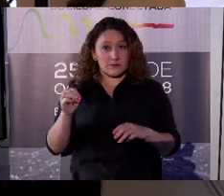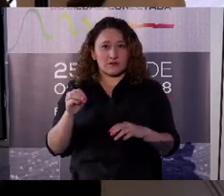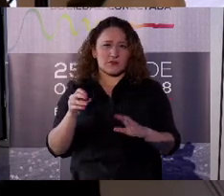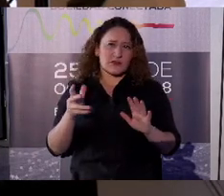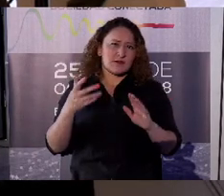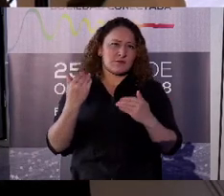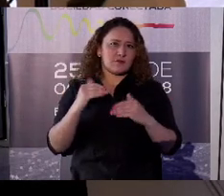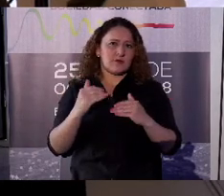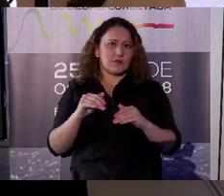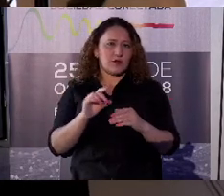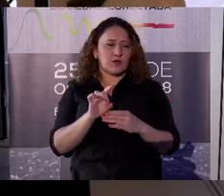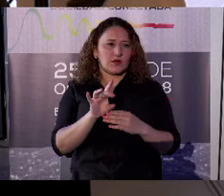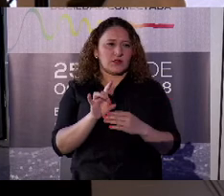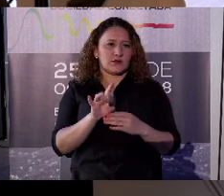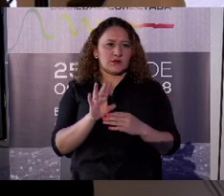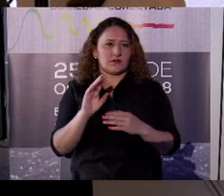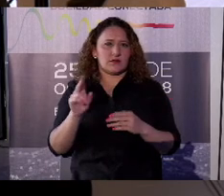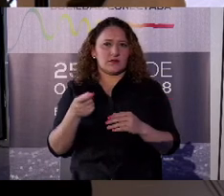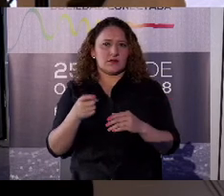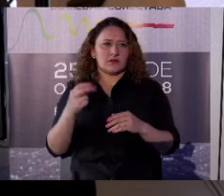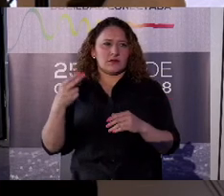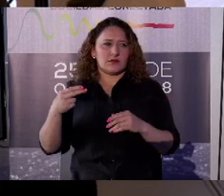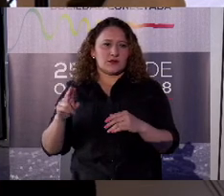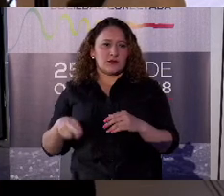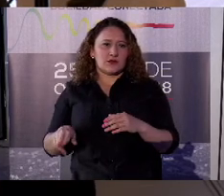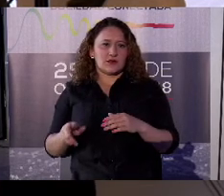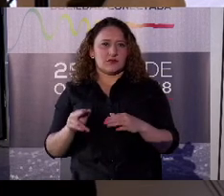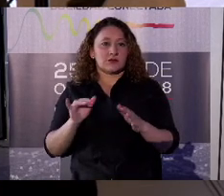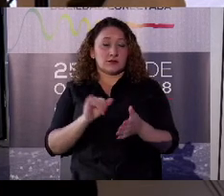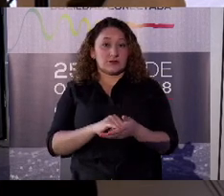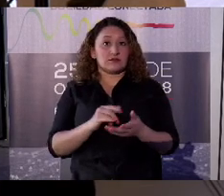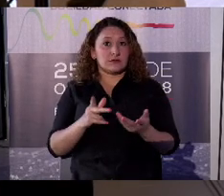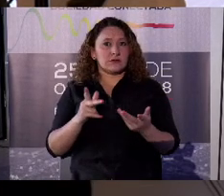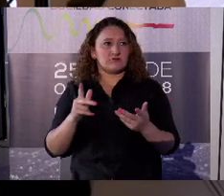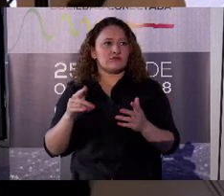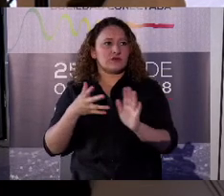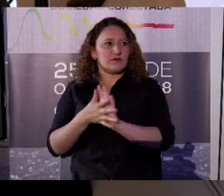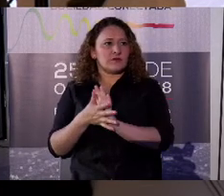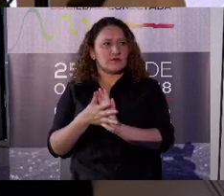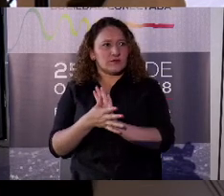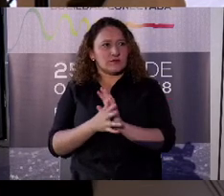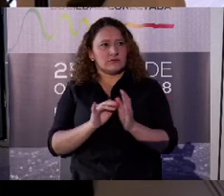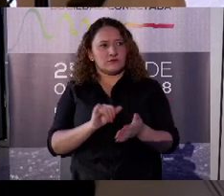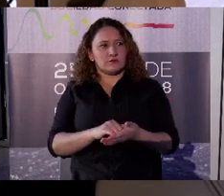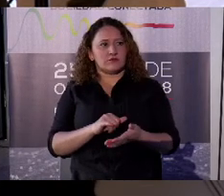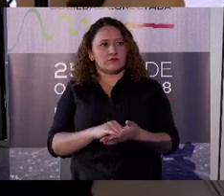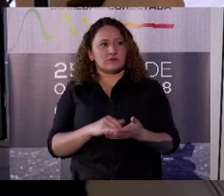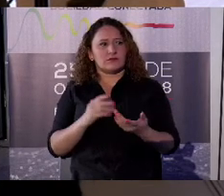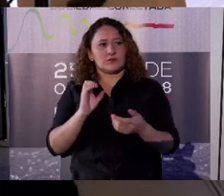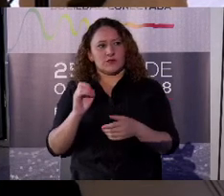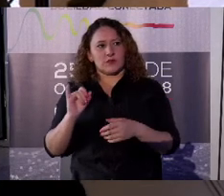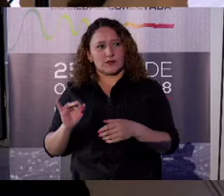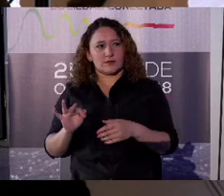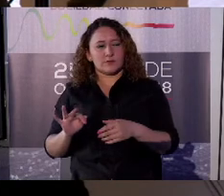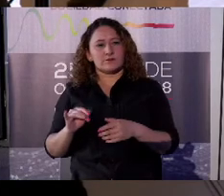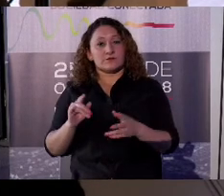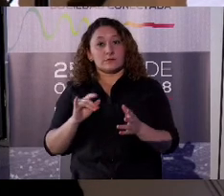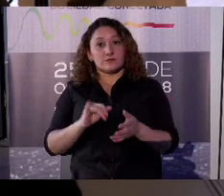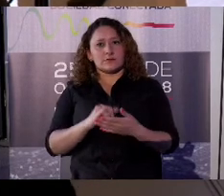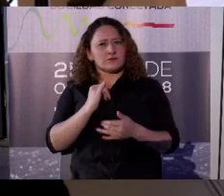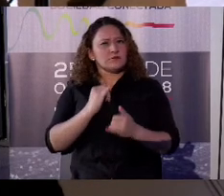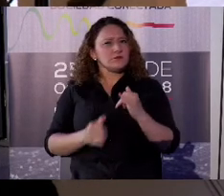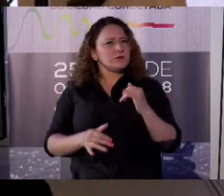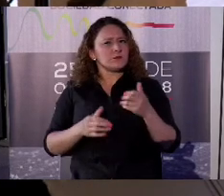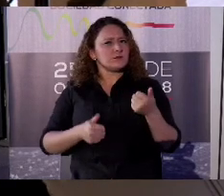15 GHz de espectro. Estos son los reportes, o perdón, los informes que tiene la UIT. Y finalmente, un